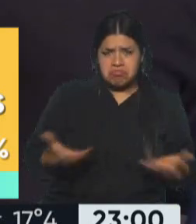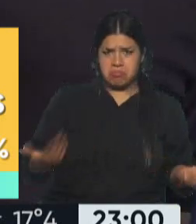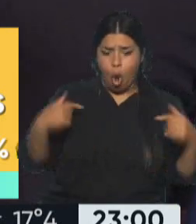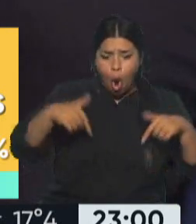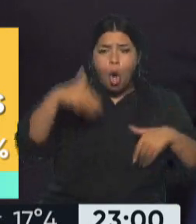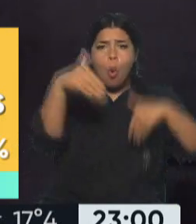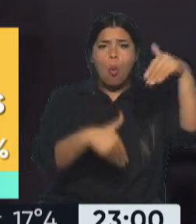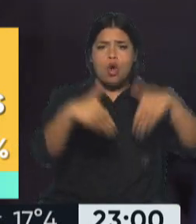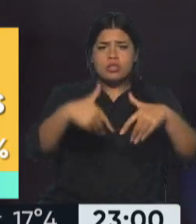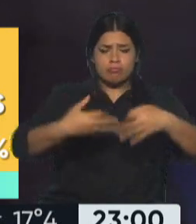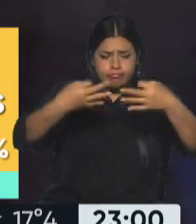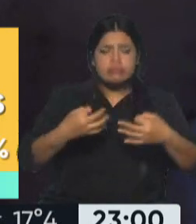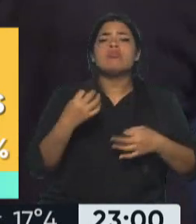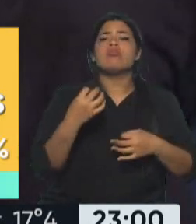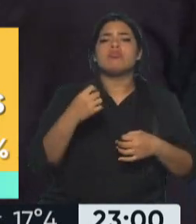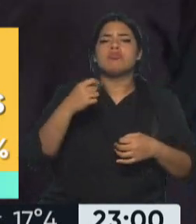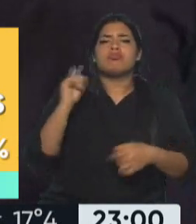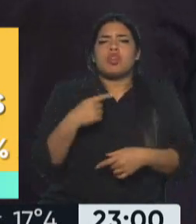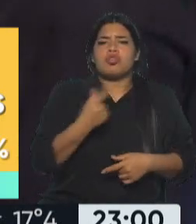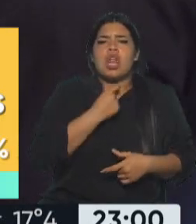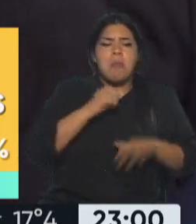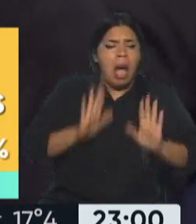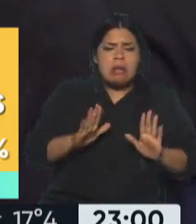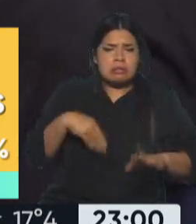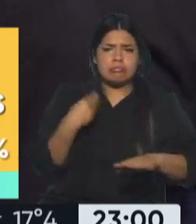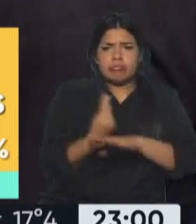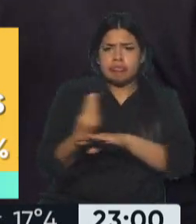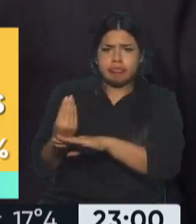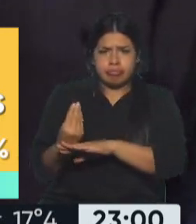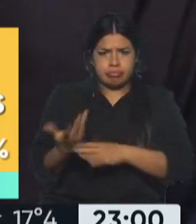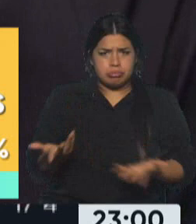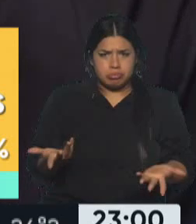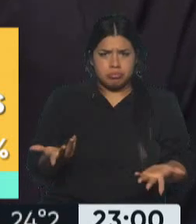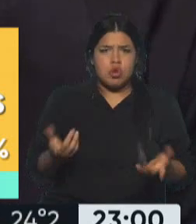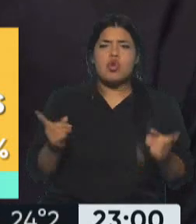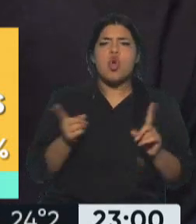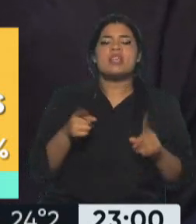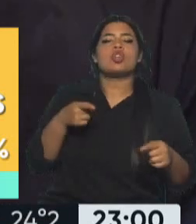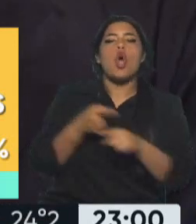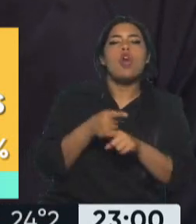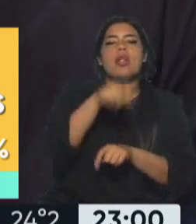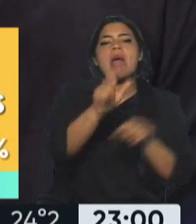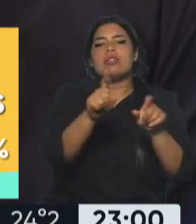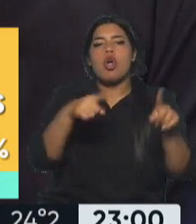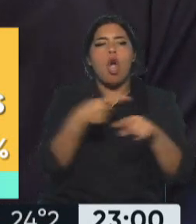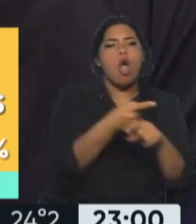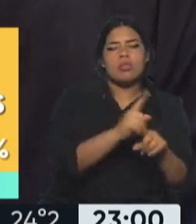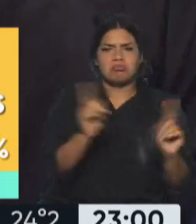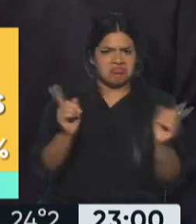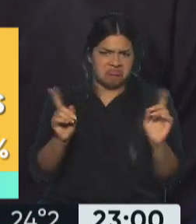contundente de decir, queremos que estos dirigentes sean quienes expresen este espacio político. Pero esto no va en detrimento de nadie, simplemente fue